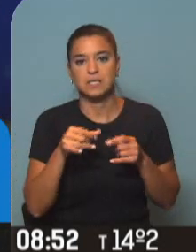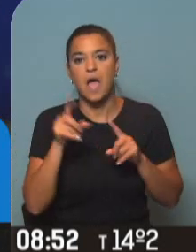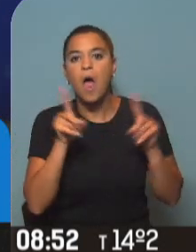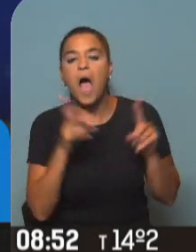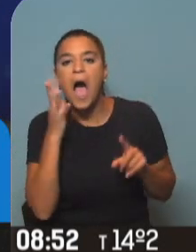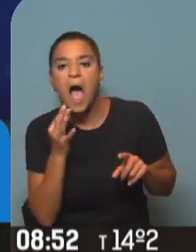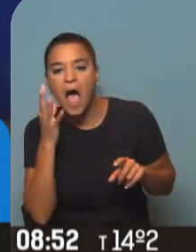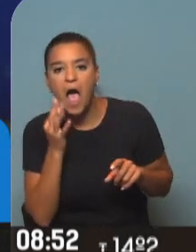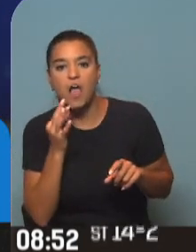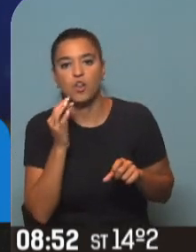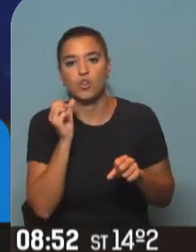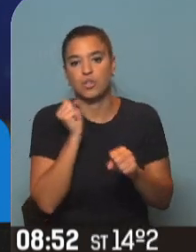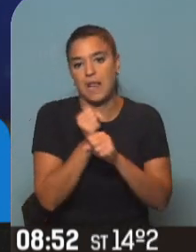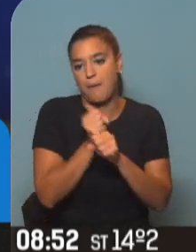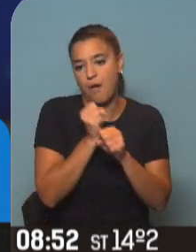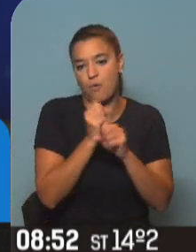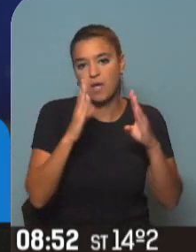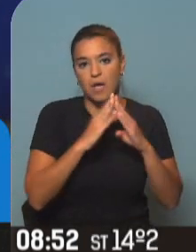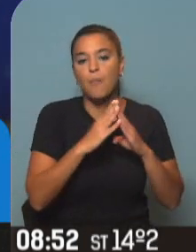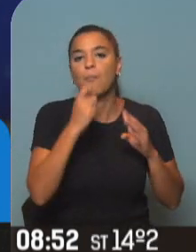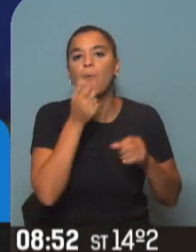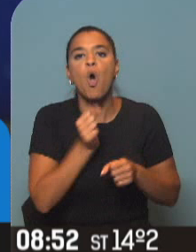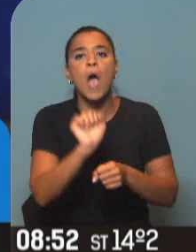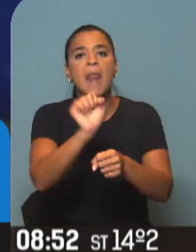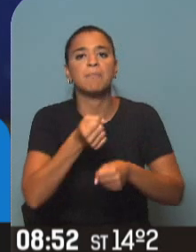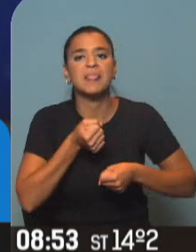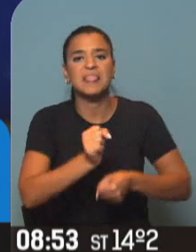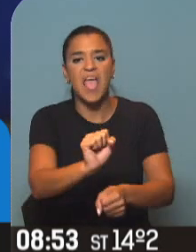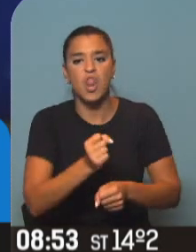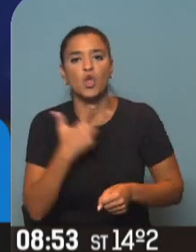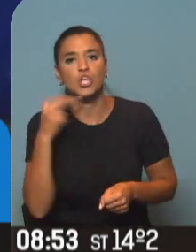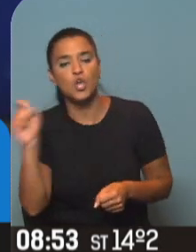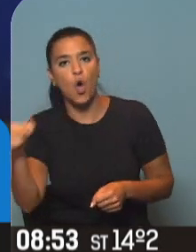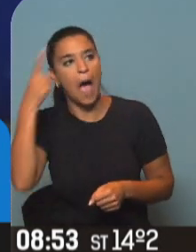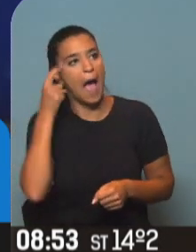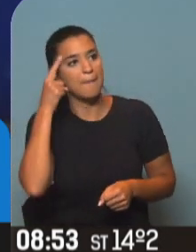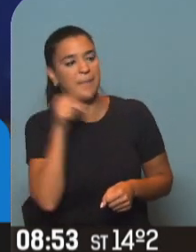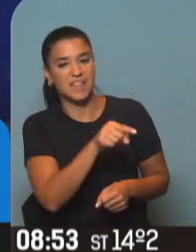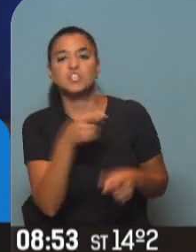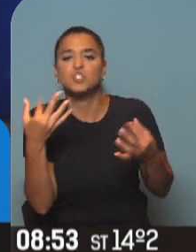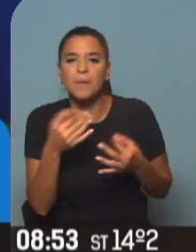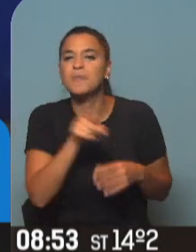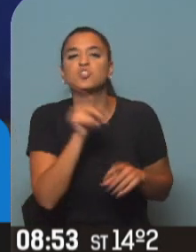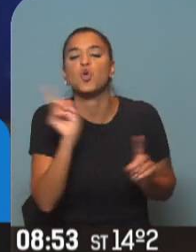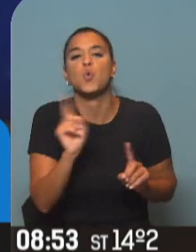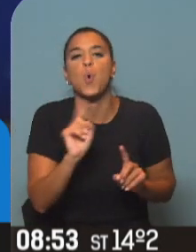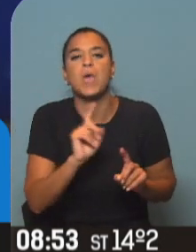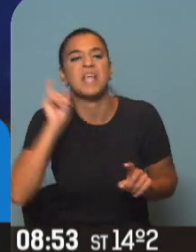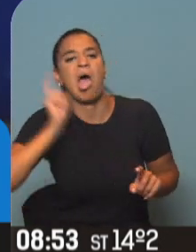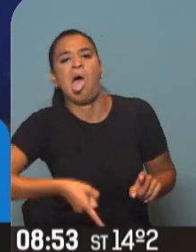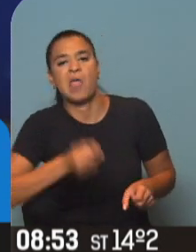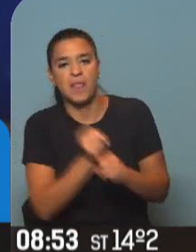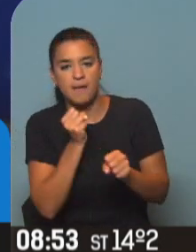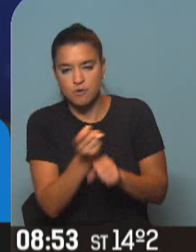profesión de que se tiene en casa y de hijo de un carpintero que aprende en la profesión eso no tiene que ver con la explotación ya estamos hablando